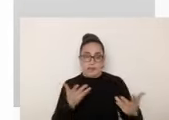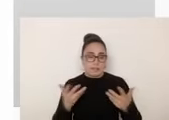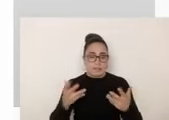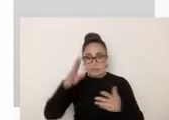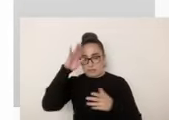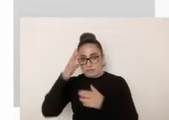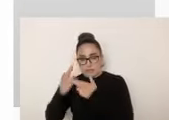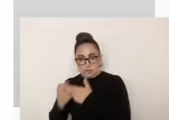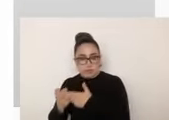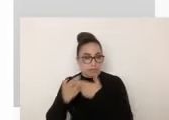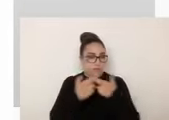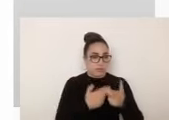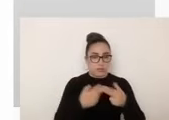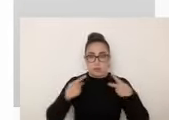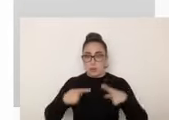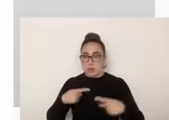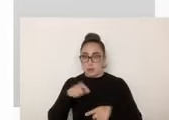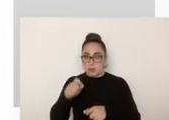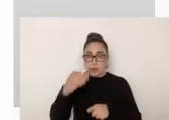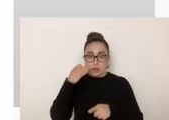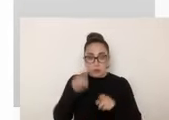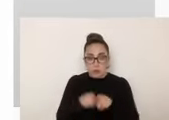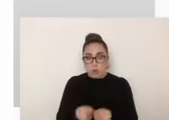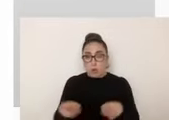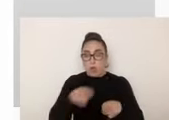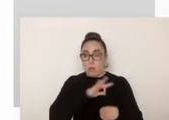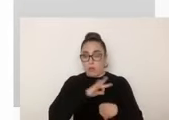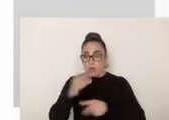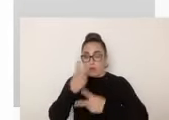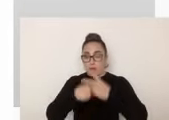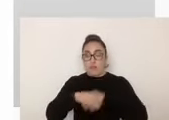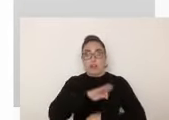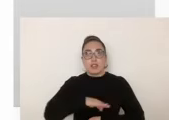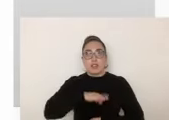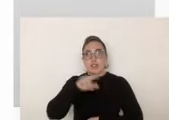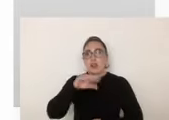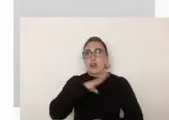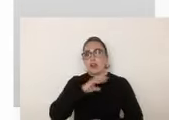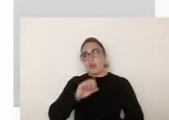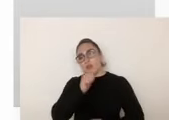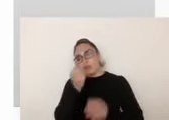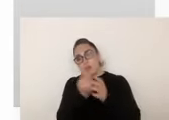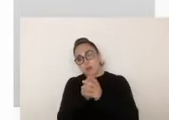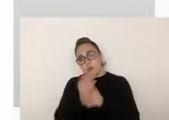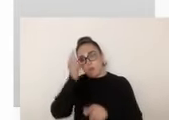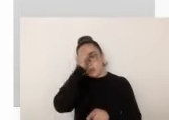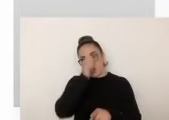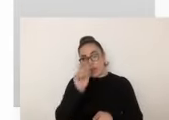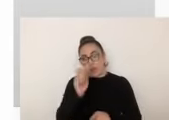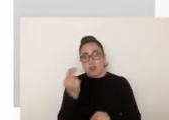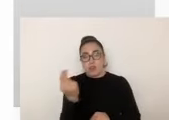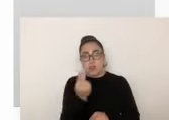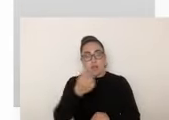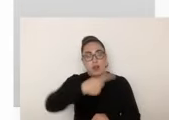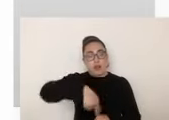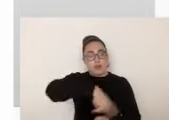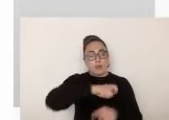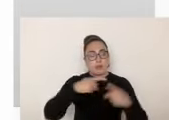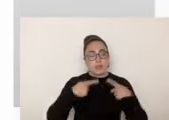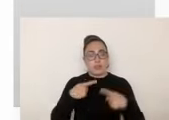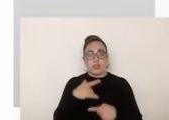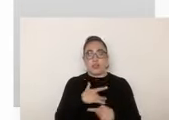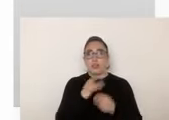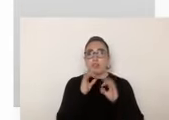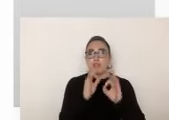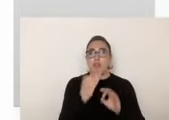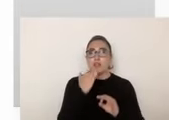no podrás maximizar a la vez. Hay otras teorías que dicen que hay que maximizar el bienestar agregado, ¿no? Es decir, la suma